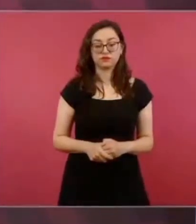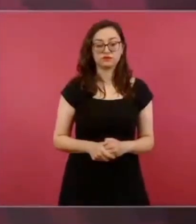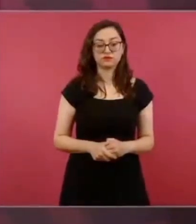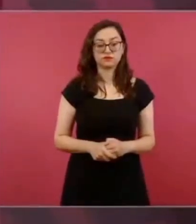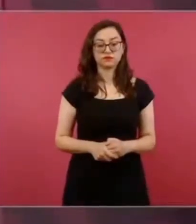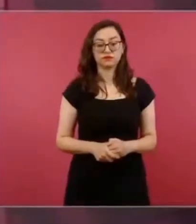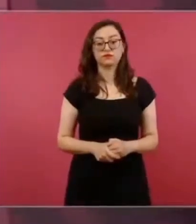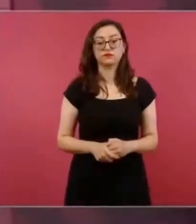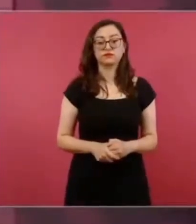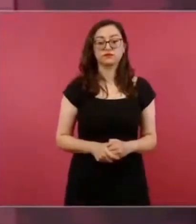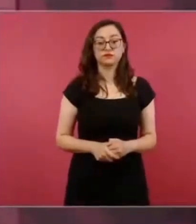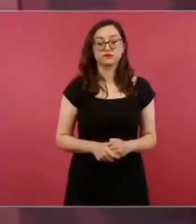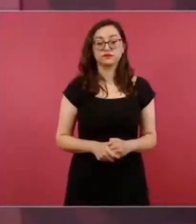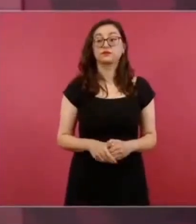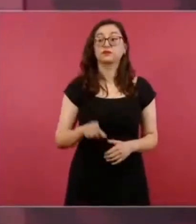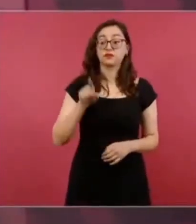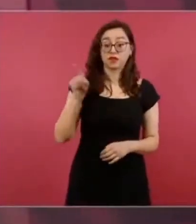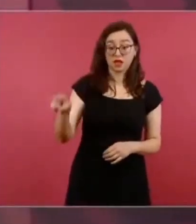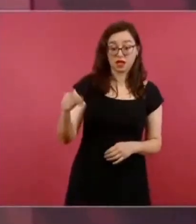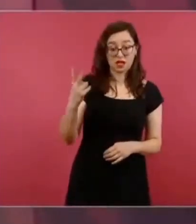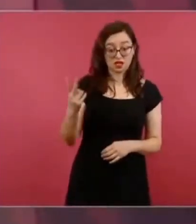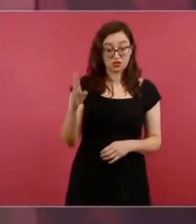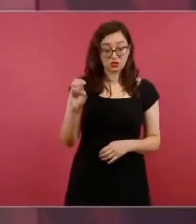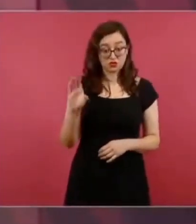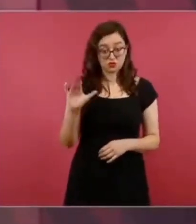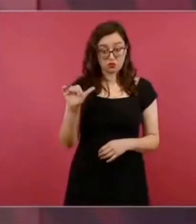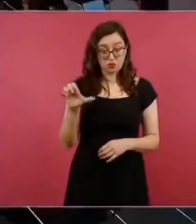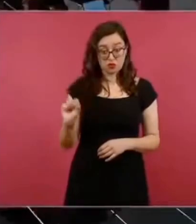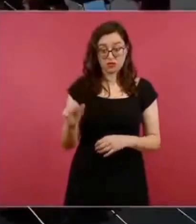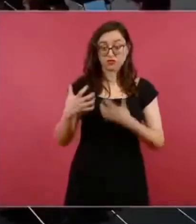la refinería de Dos Bocas,